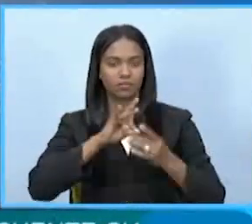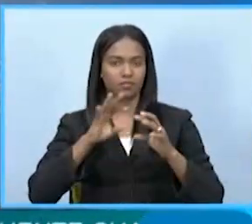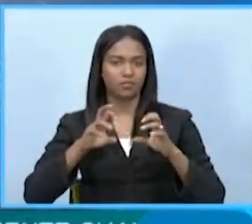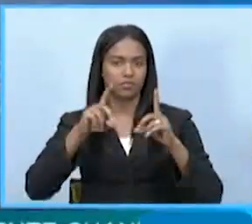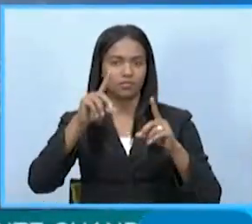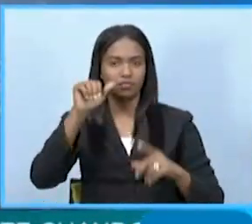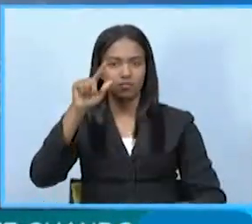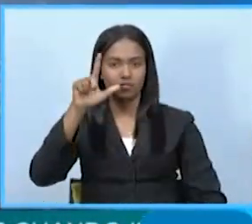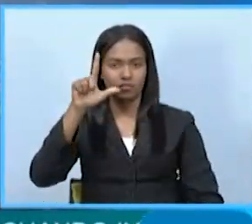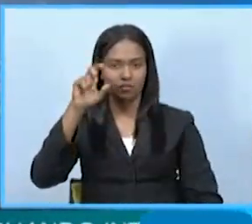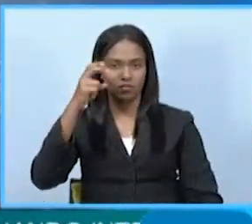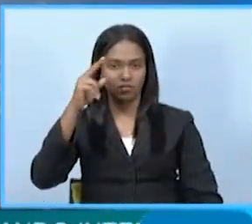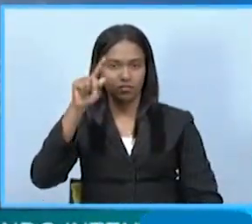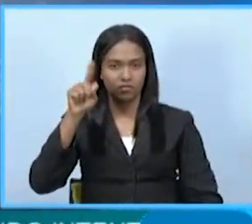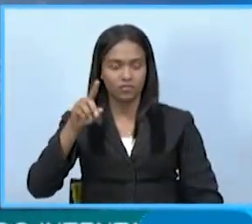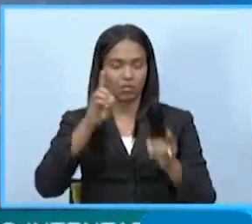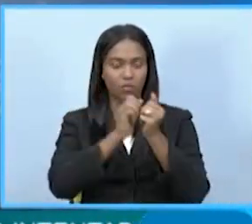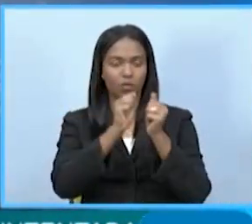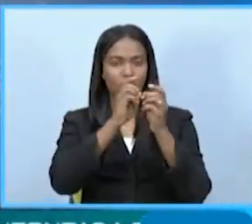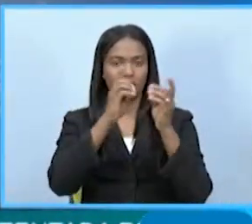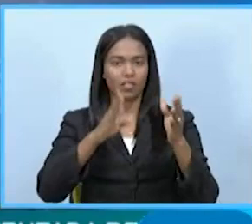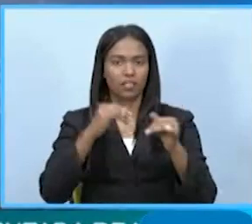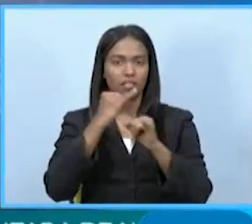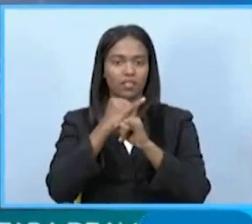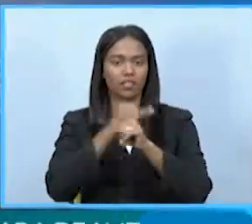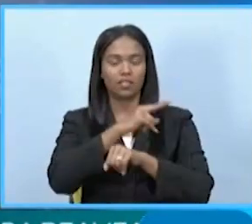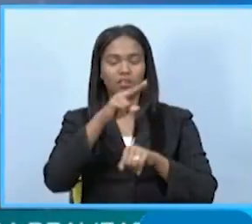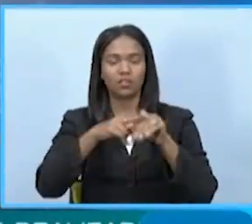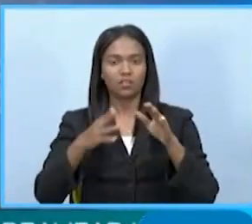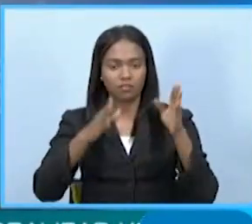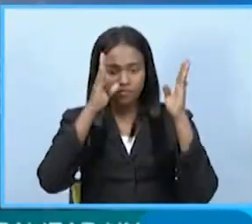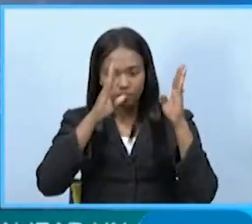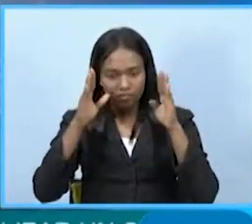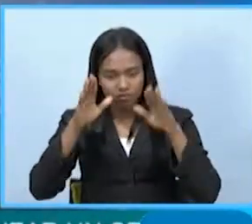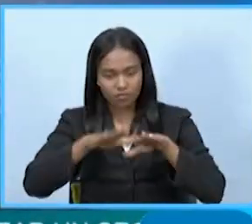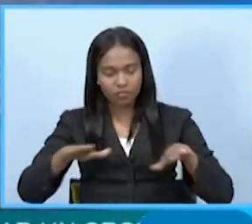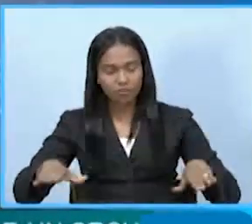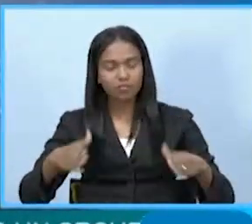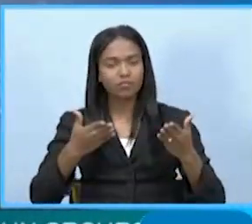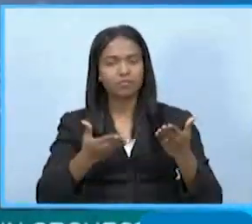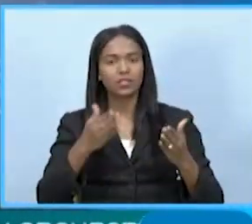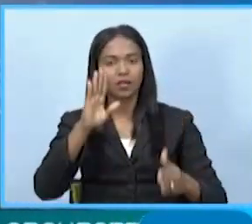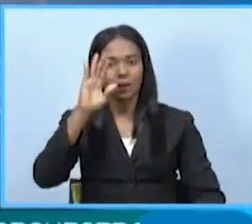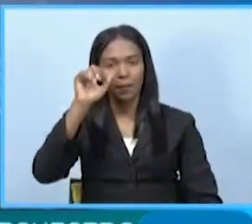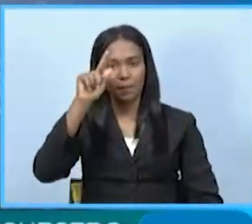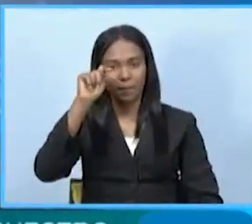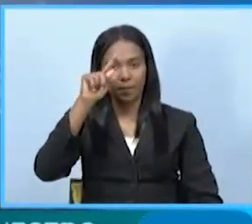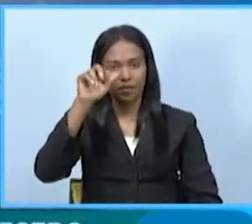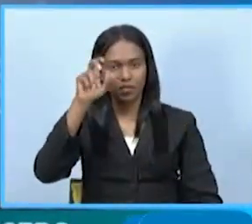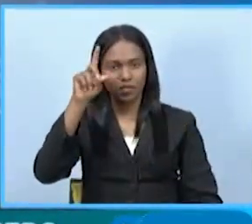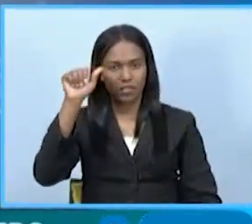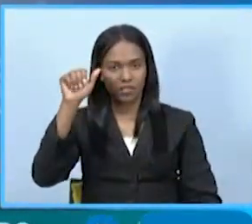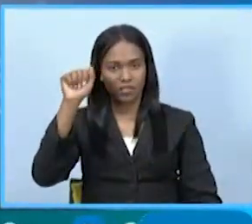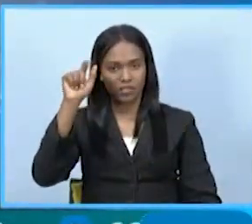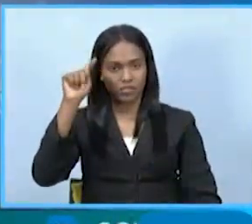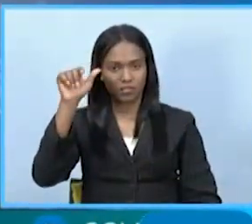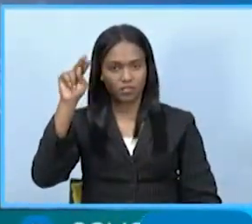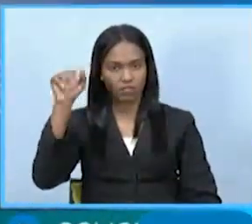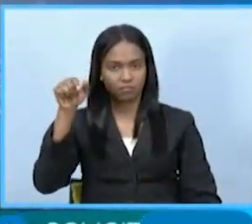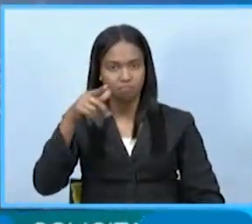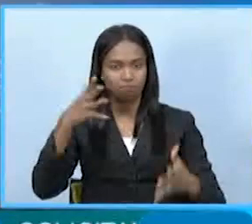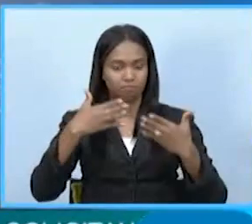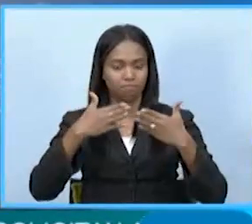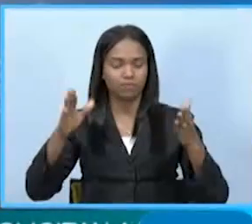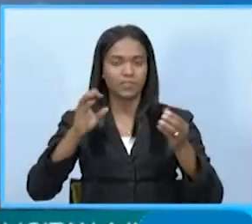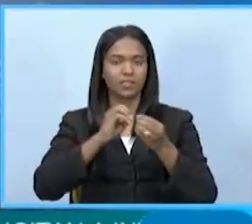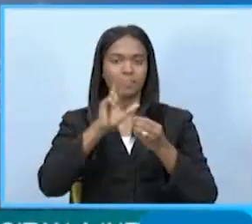Ángel Hernández, y la directora ejecutiva del Instituto Nacional de Atención Integral a la Primera Infancia, Betsaida Santana, dieron apertura al